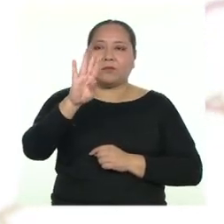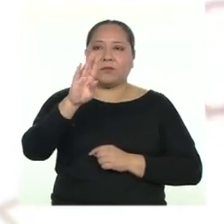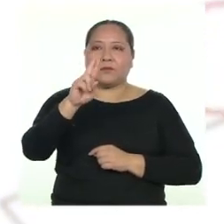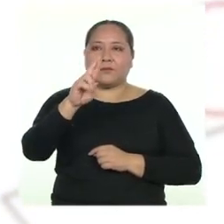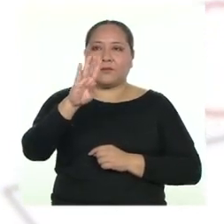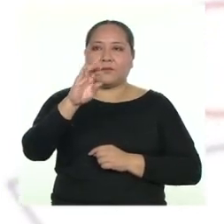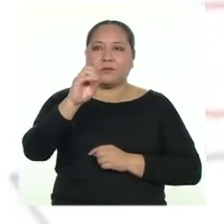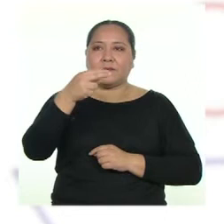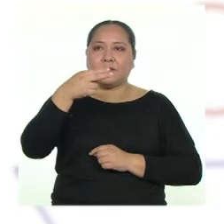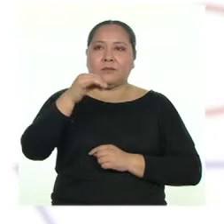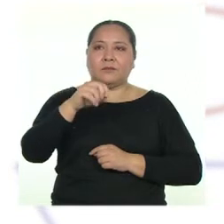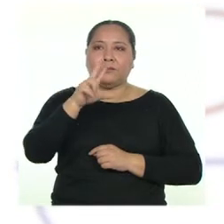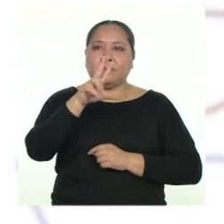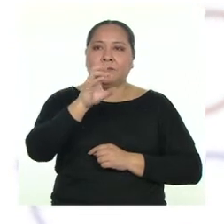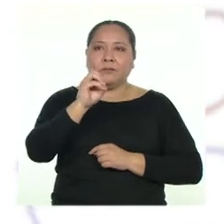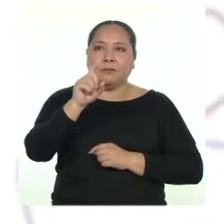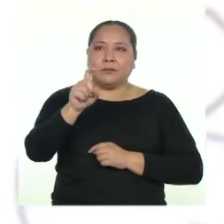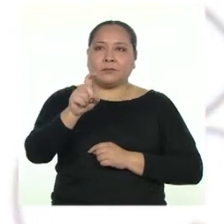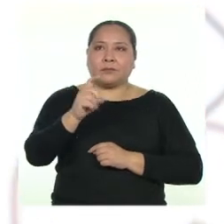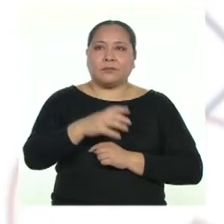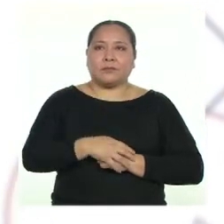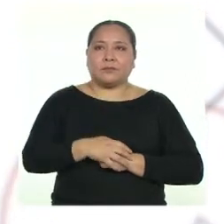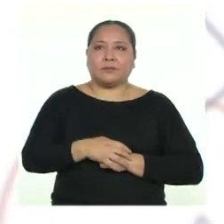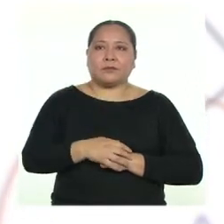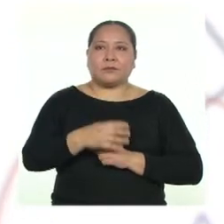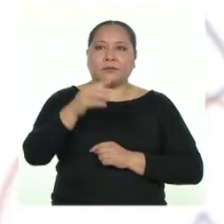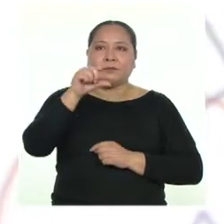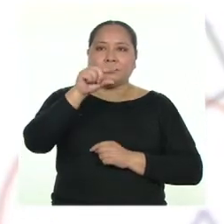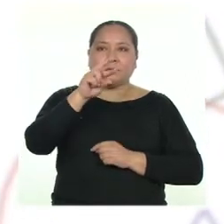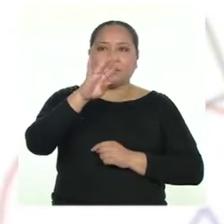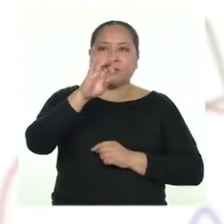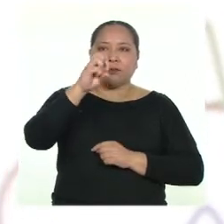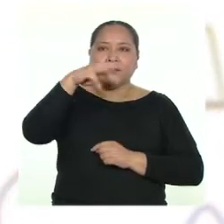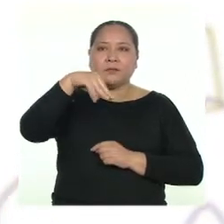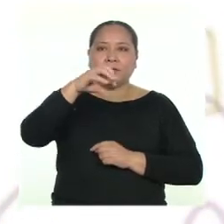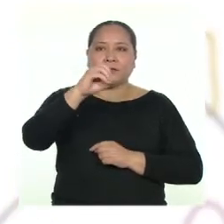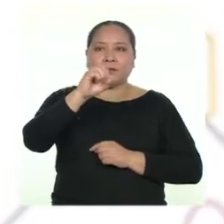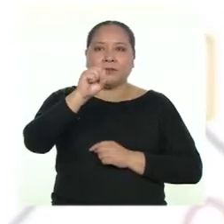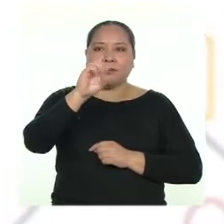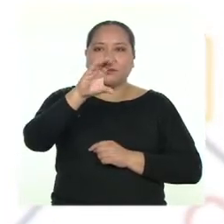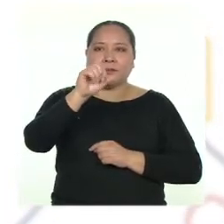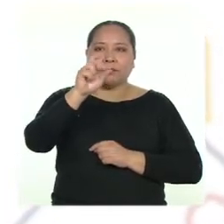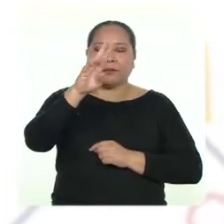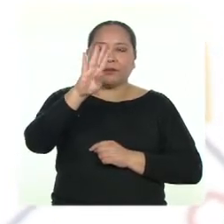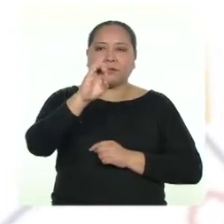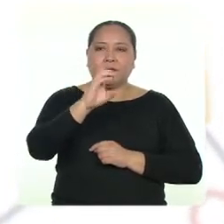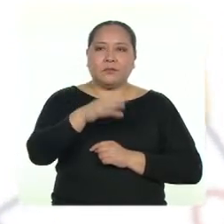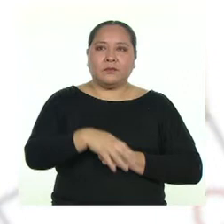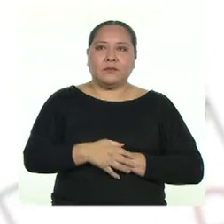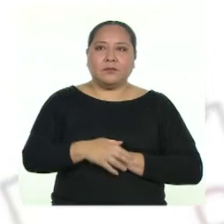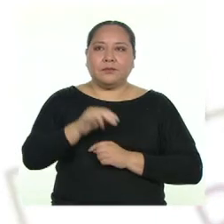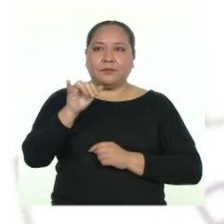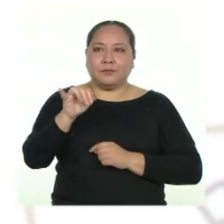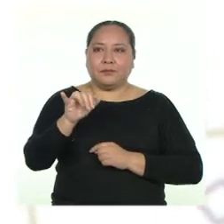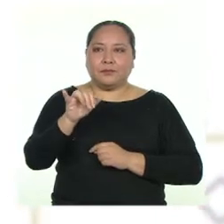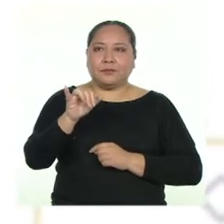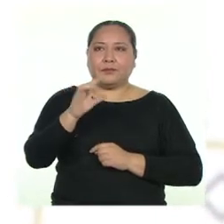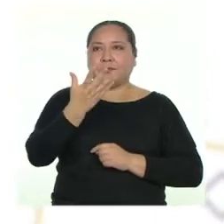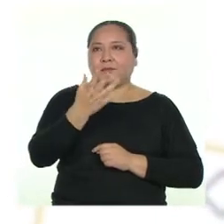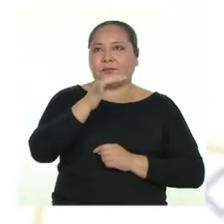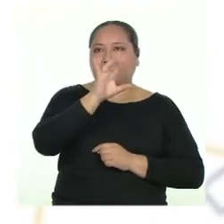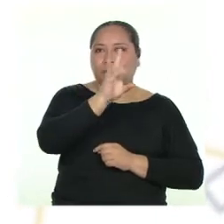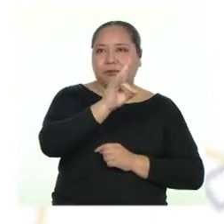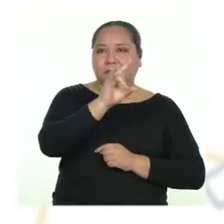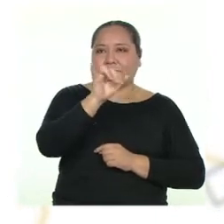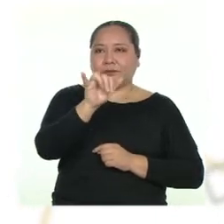panes vendría a ser 30X, mientras que los gramos de carbohidratos que aportarían Y cucharaditas de azúcar vendrían